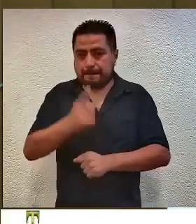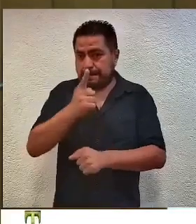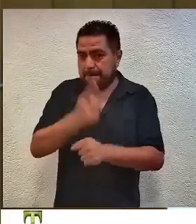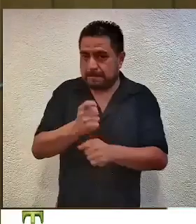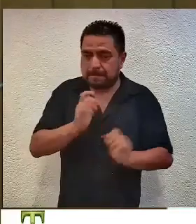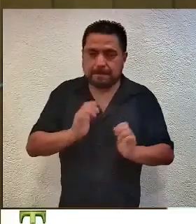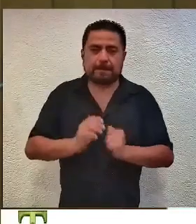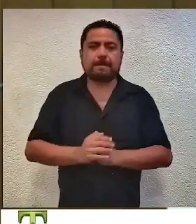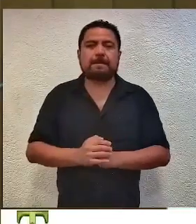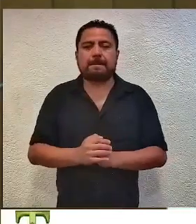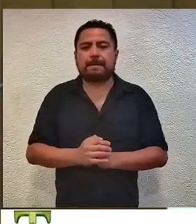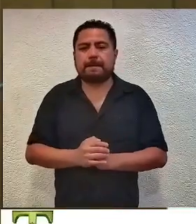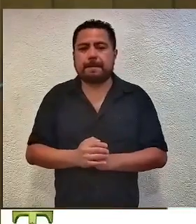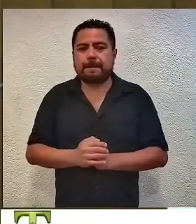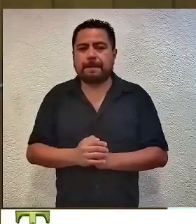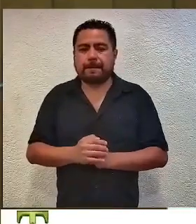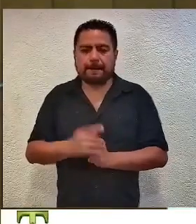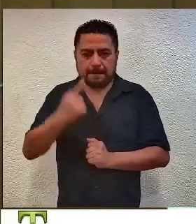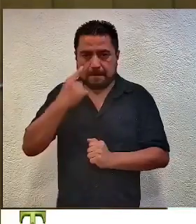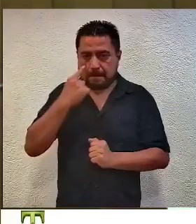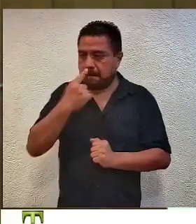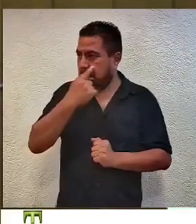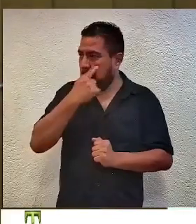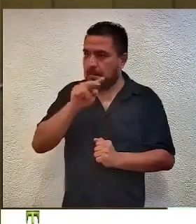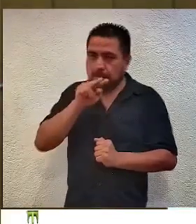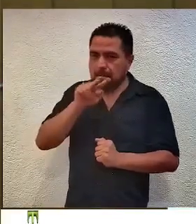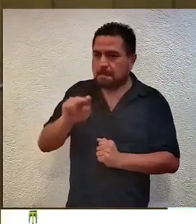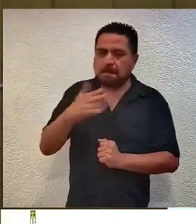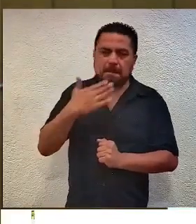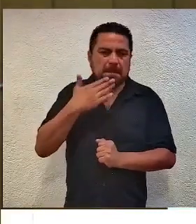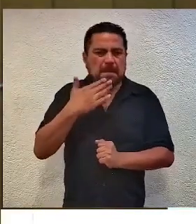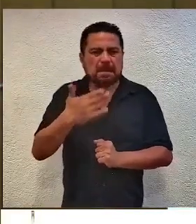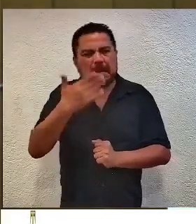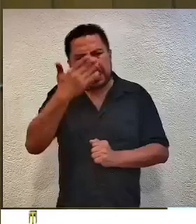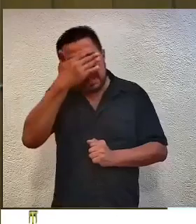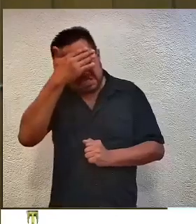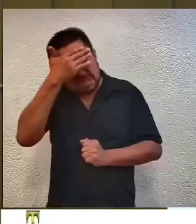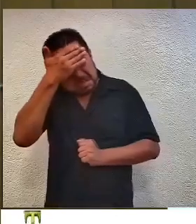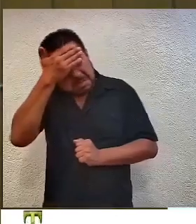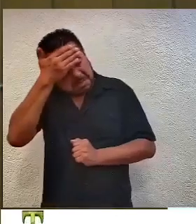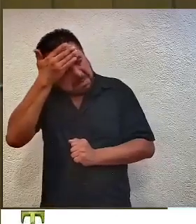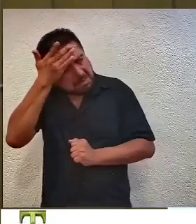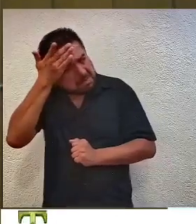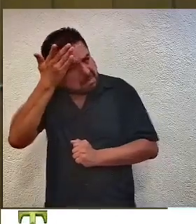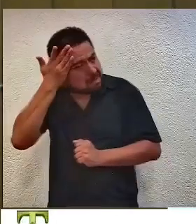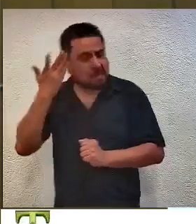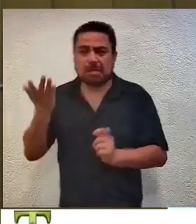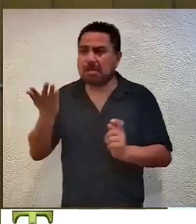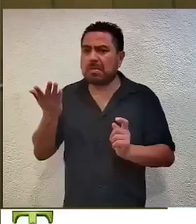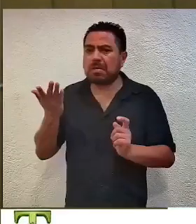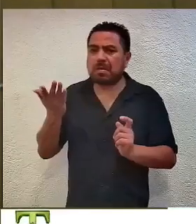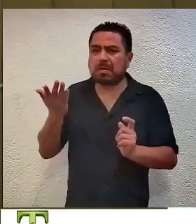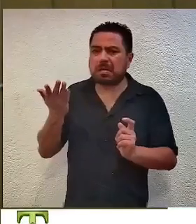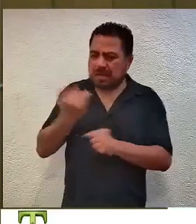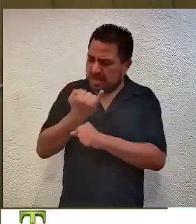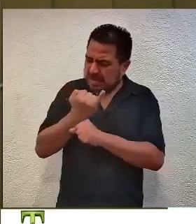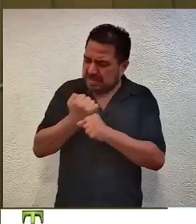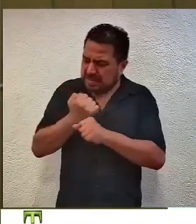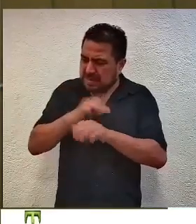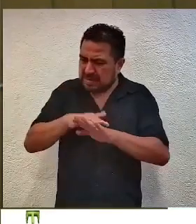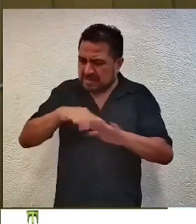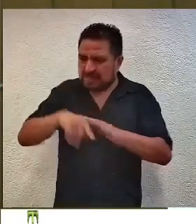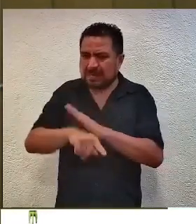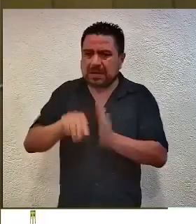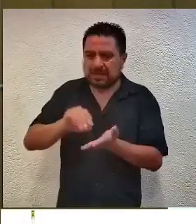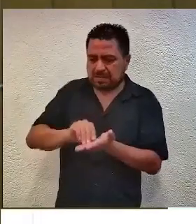Primeramente, veo con buenos ojos que se le haya entrado al análisis de este